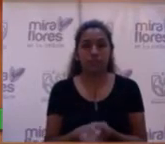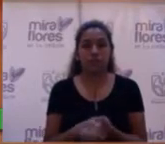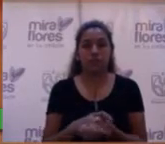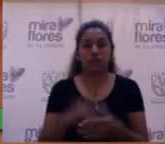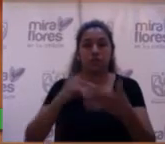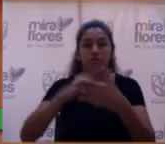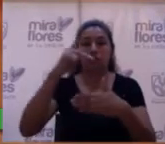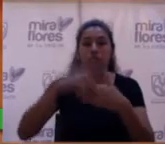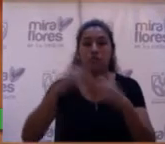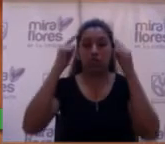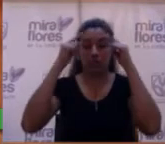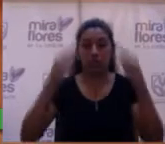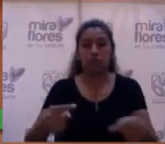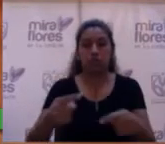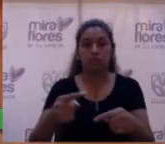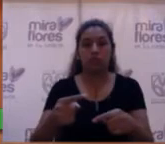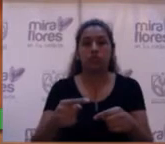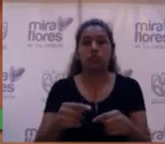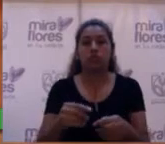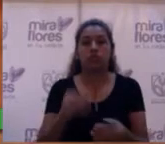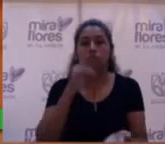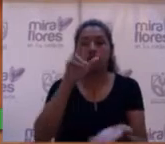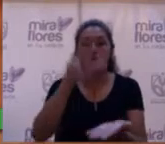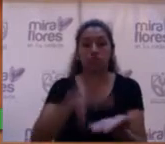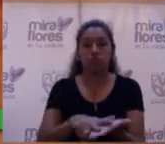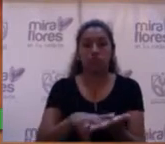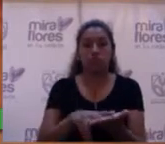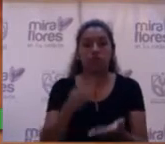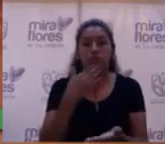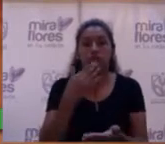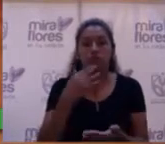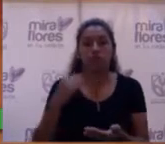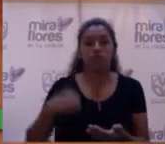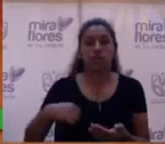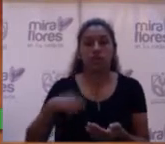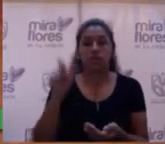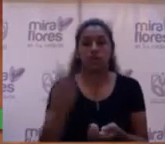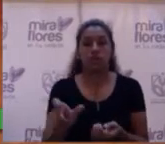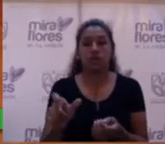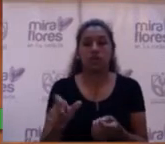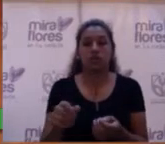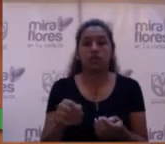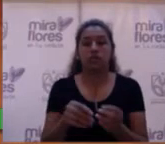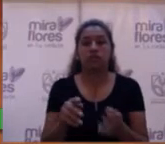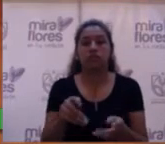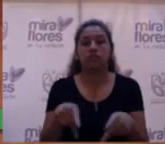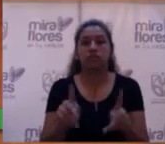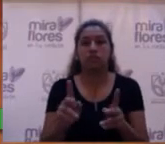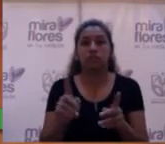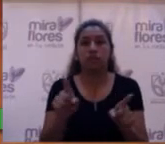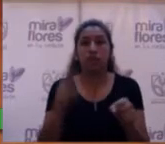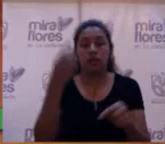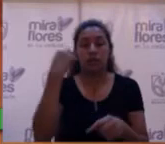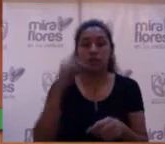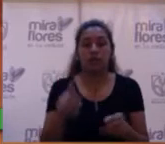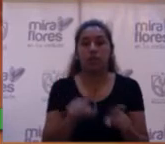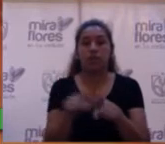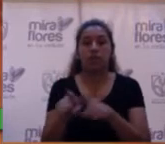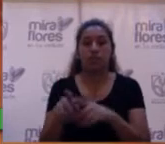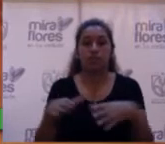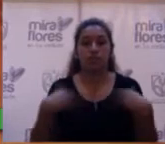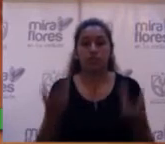Proyecto de acuerdo de Consejo que aprueba la licencia solicitada por el alcalde de Miraflores, Jorge Vicente Martín Muñoz Wells, a efecto de